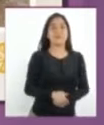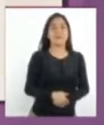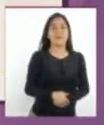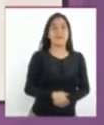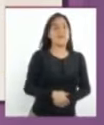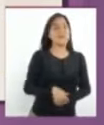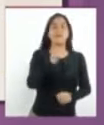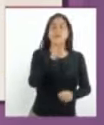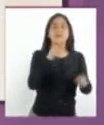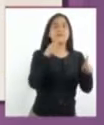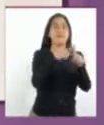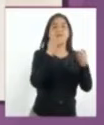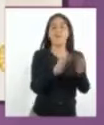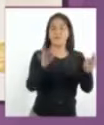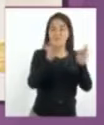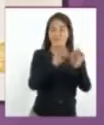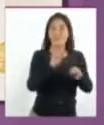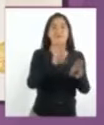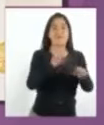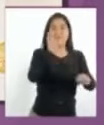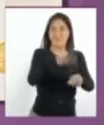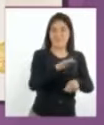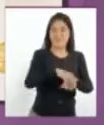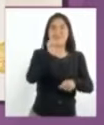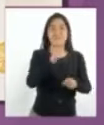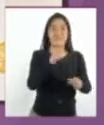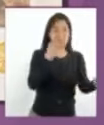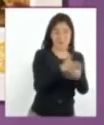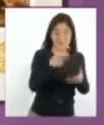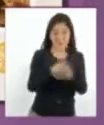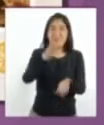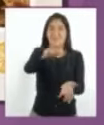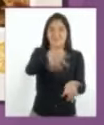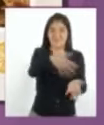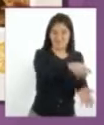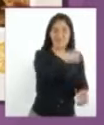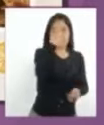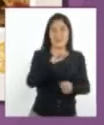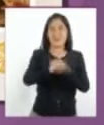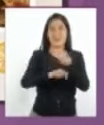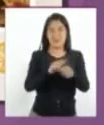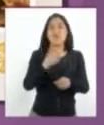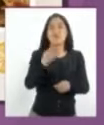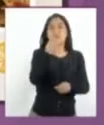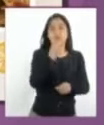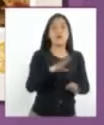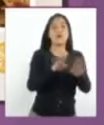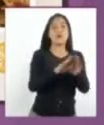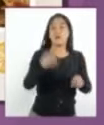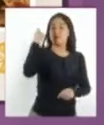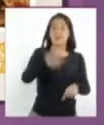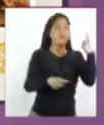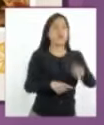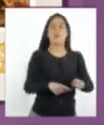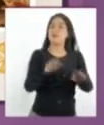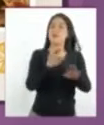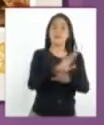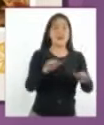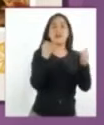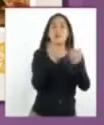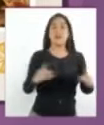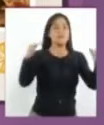Un dato importante de mencionar es que los cazadores-recolectores no tenían jerarquías, eran